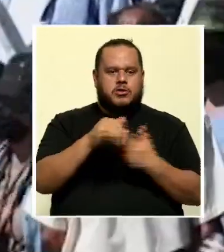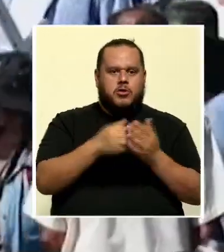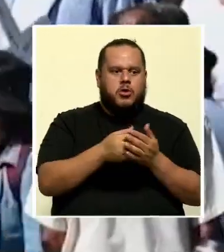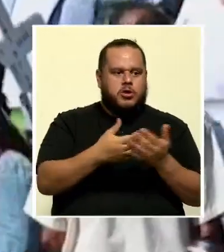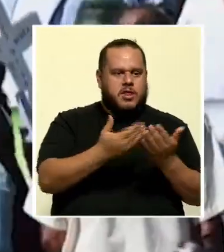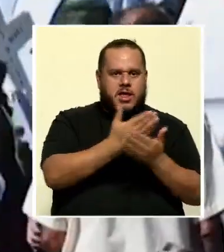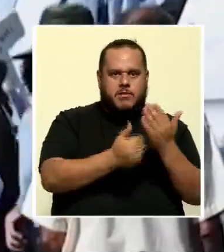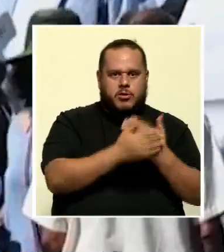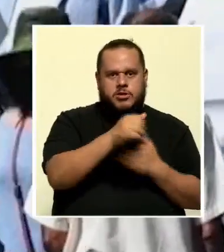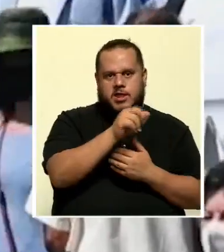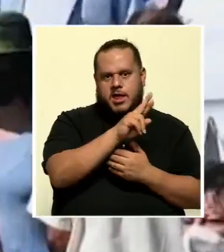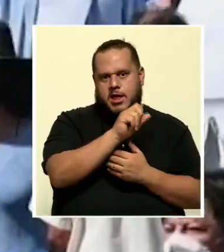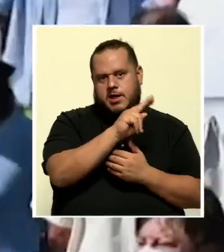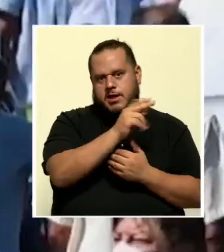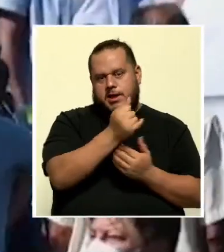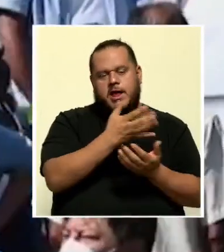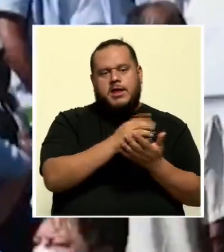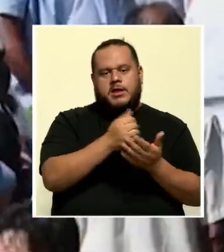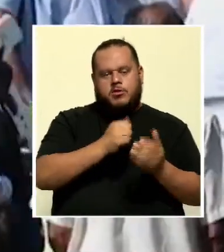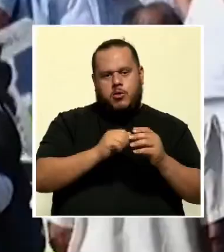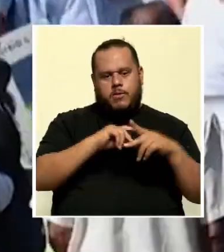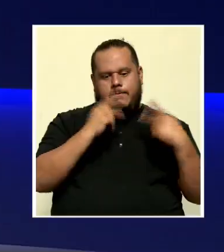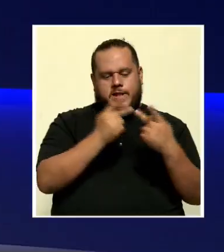que actualmente son partidos de la oposición.